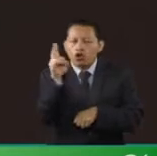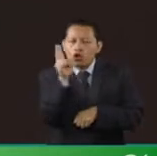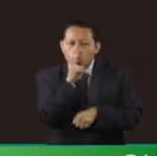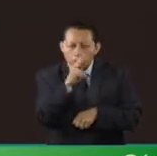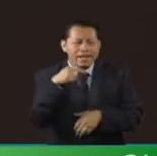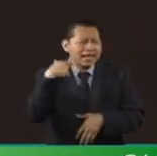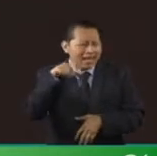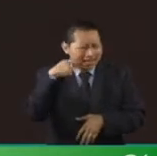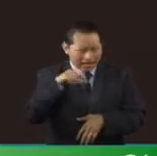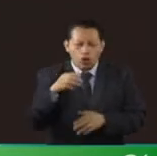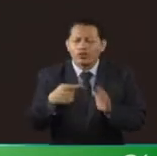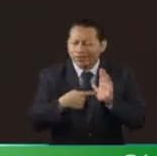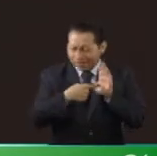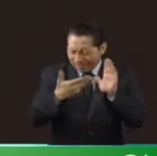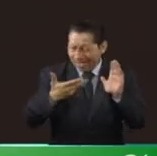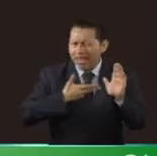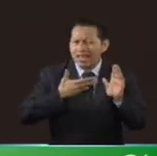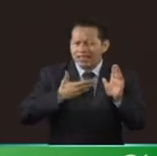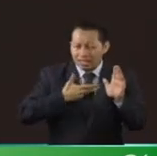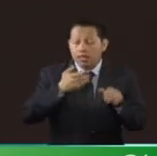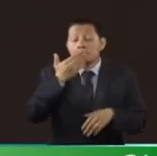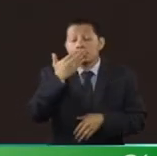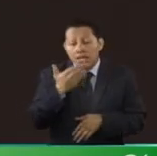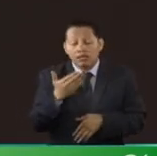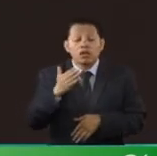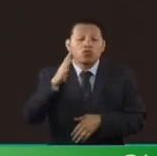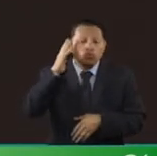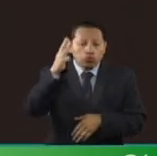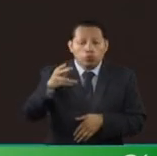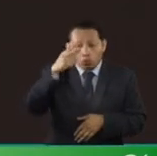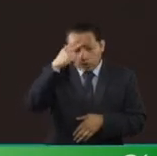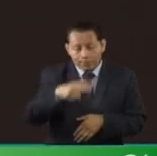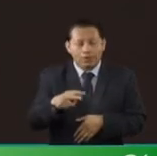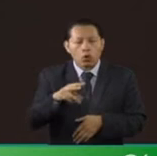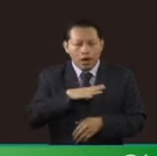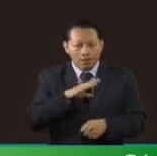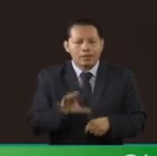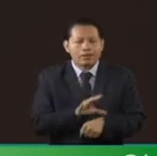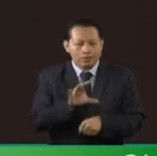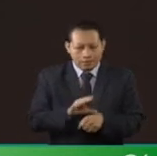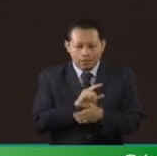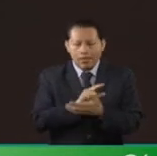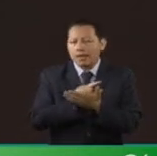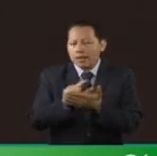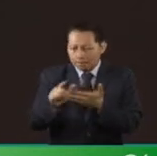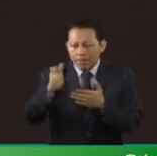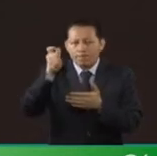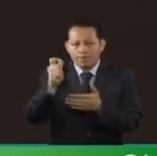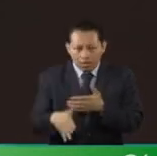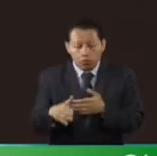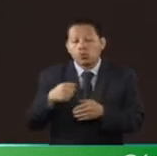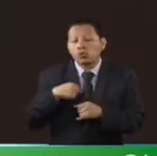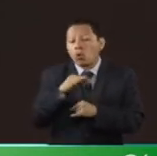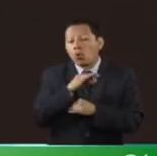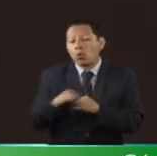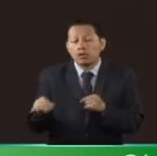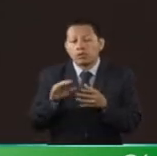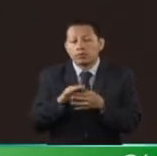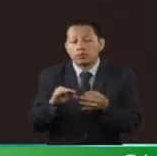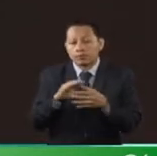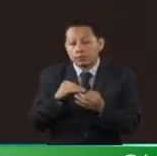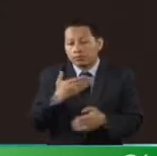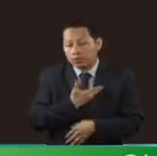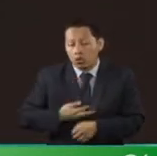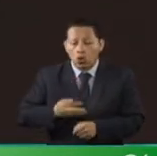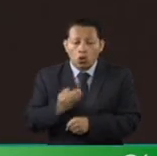el ejemplo al país. El futuro de México está en las energías limpias y baratas. Y concluyo, presidente, hoy más